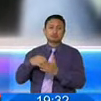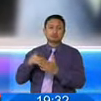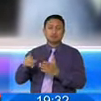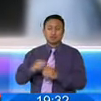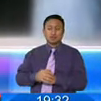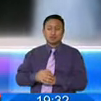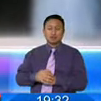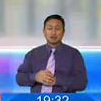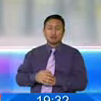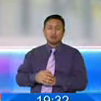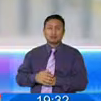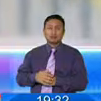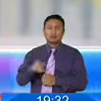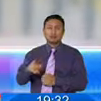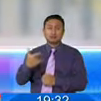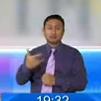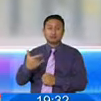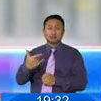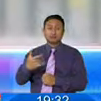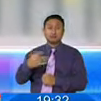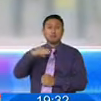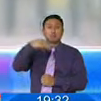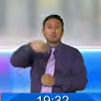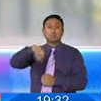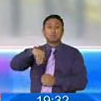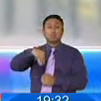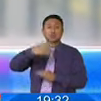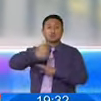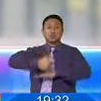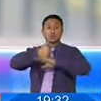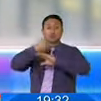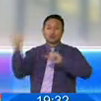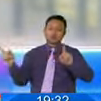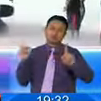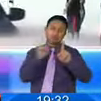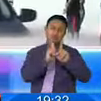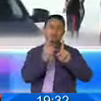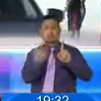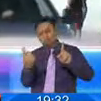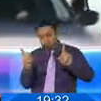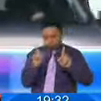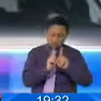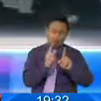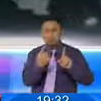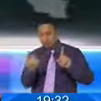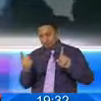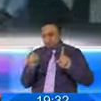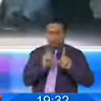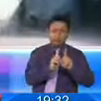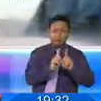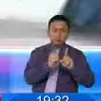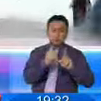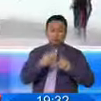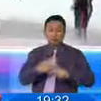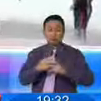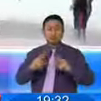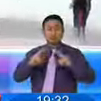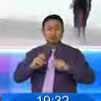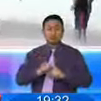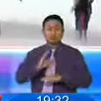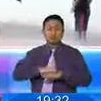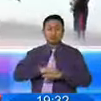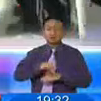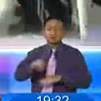medidas sustitutivas. Debe presentarse cada miércoles ante la autoridad competente. Se aperturó instrucción fiscal por un presunto